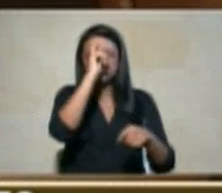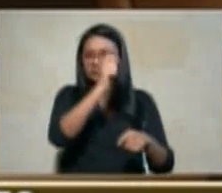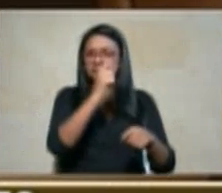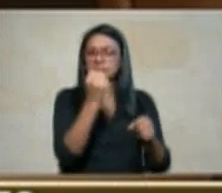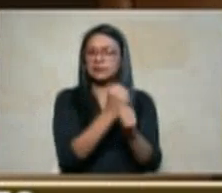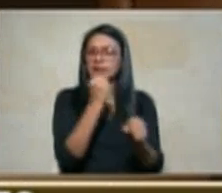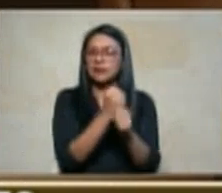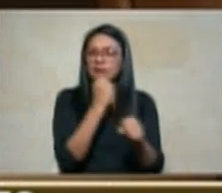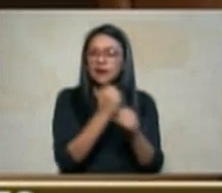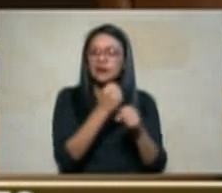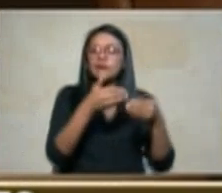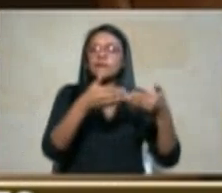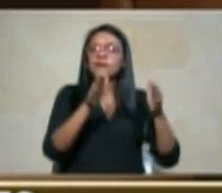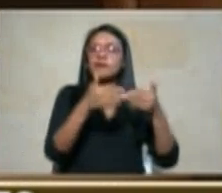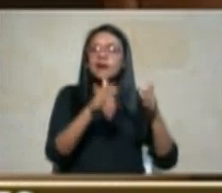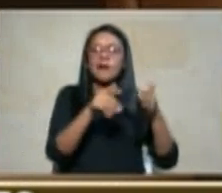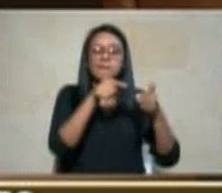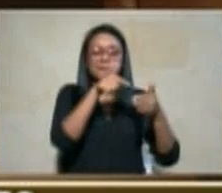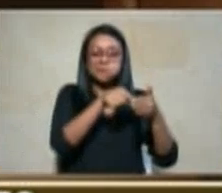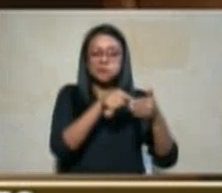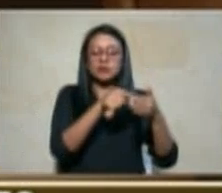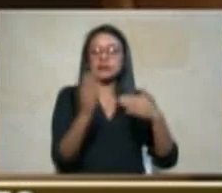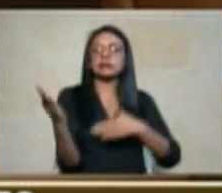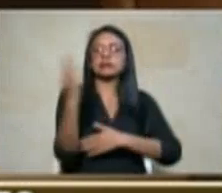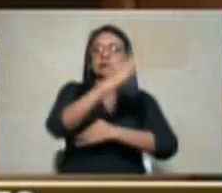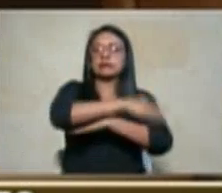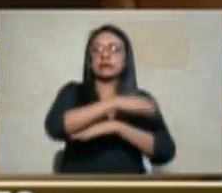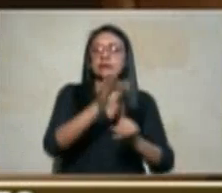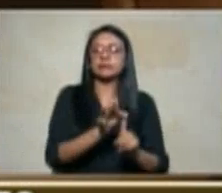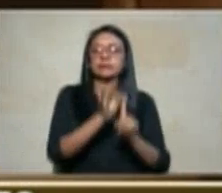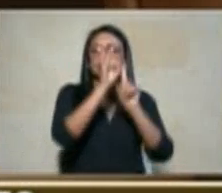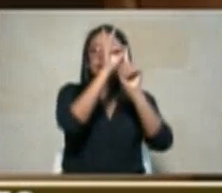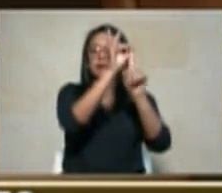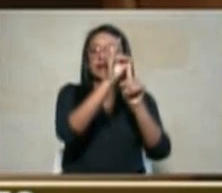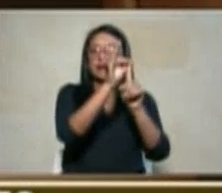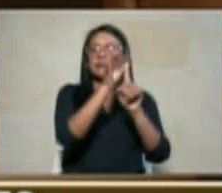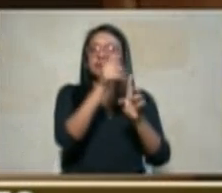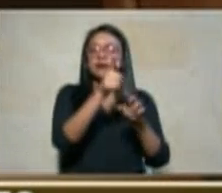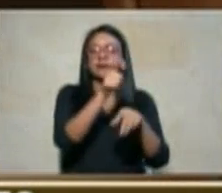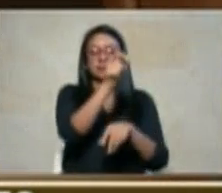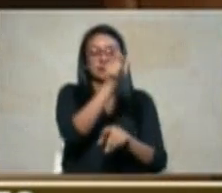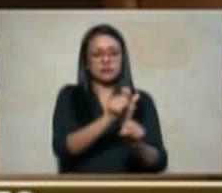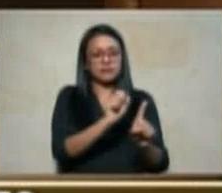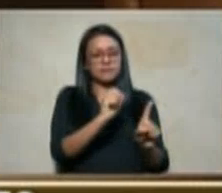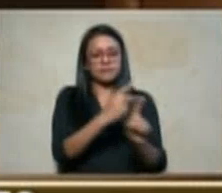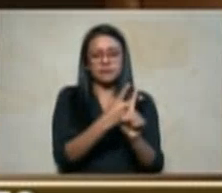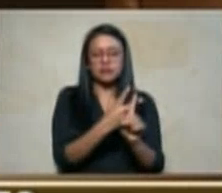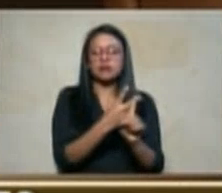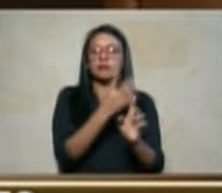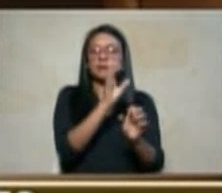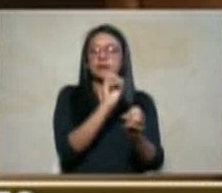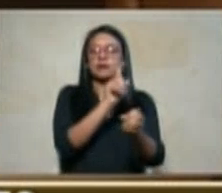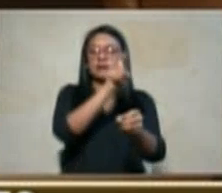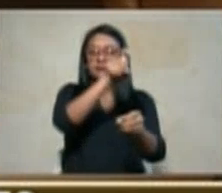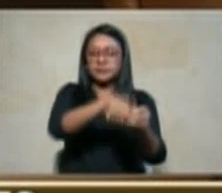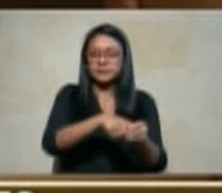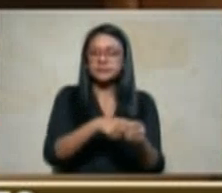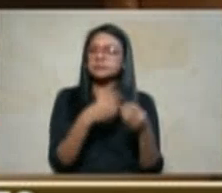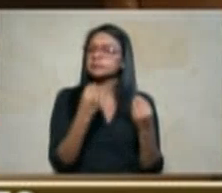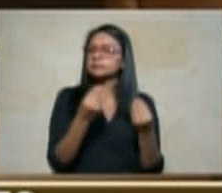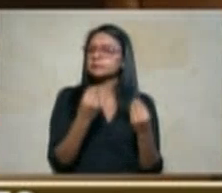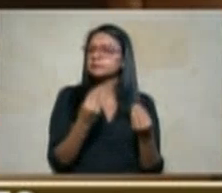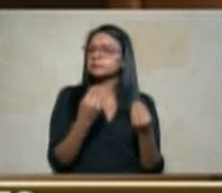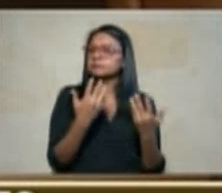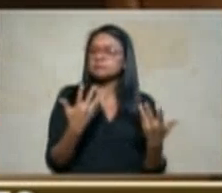hecho en zonas de frontera, cuando han hecho jornadas especiales para nuestras víctimas, para que se puedan inscribir, para que